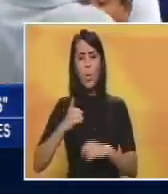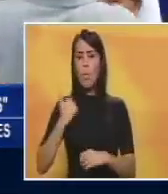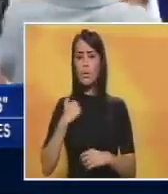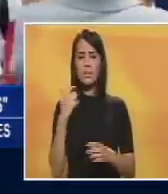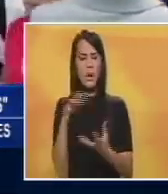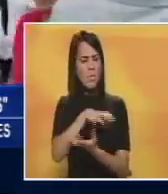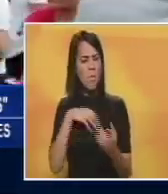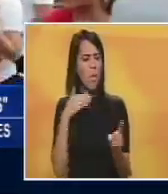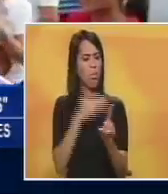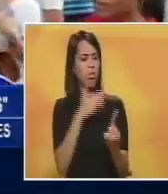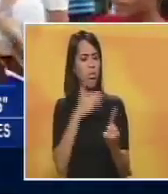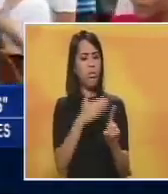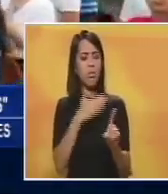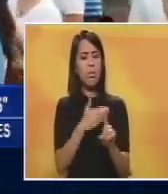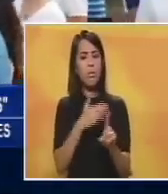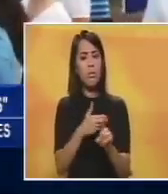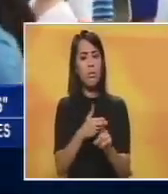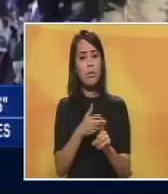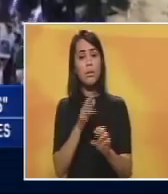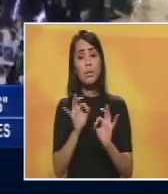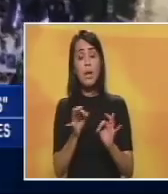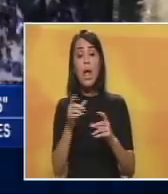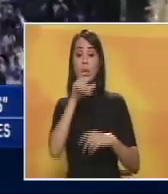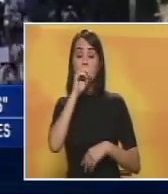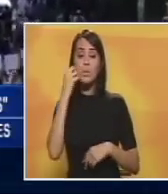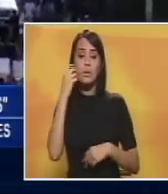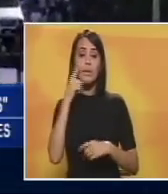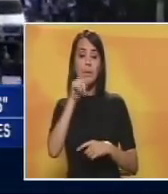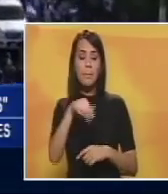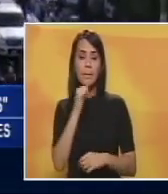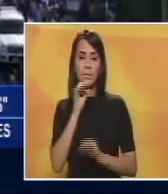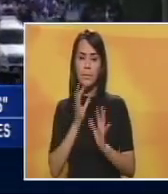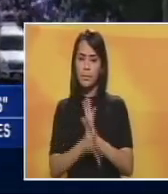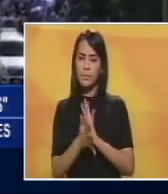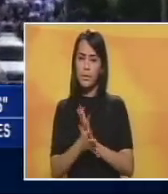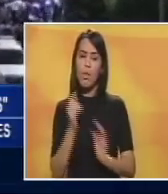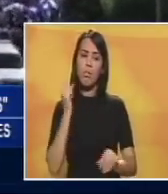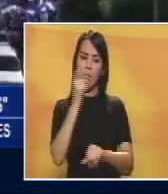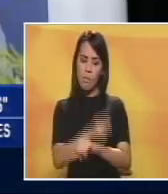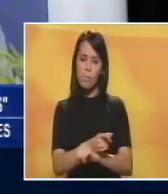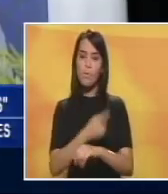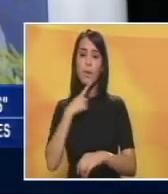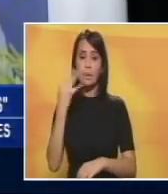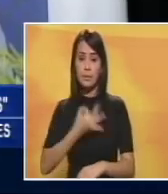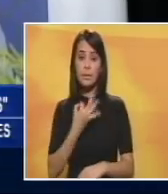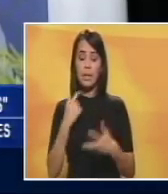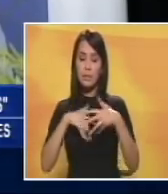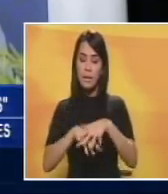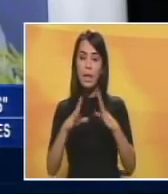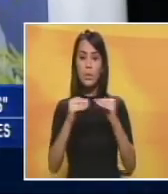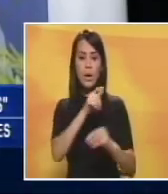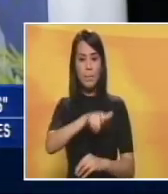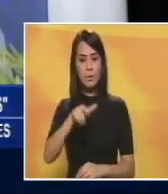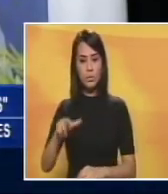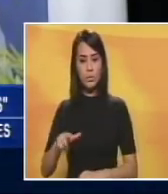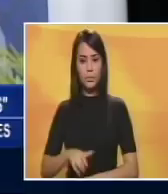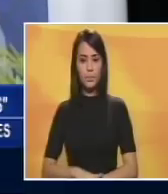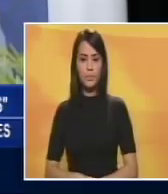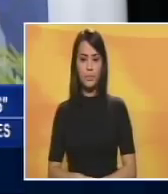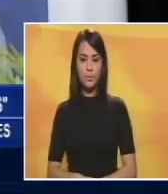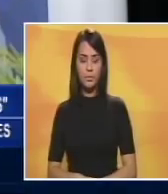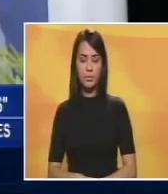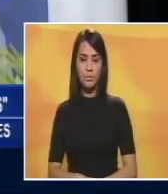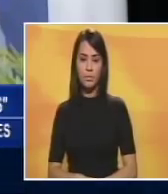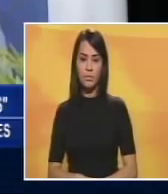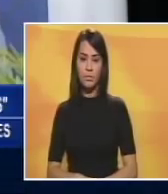de violencia con diligencia e imparcialidad en Twitter. También se reitera que está obligación de garantizar la integridad de todas las personas. Por su parte,